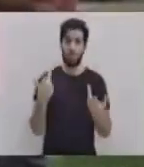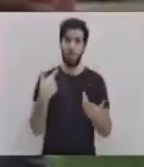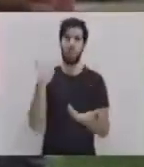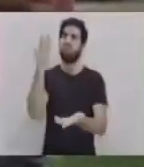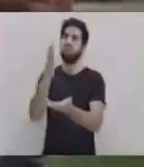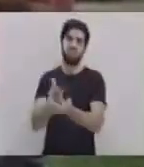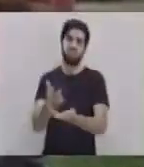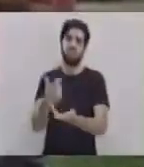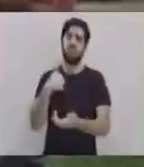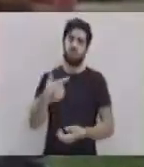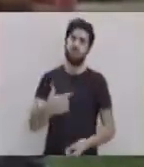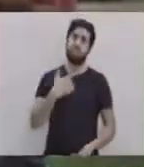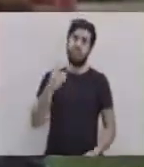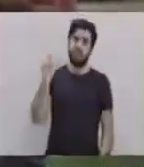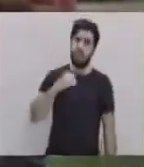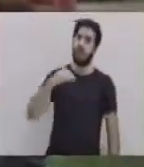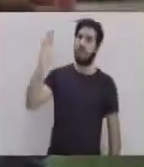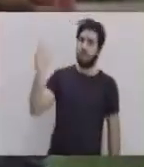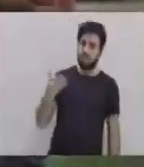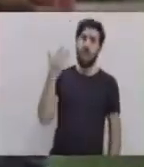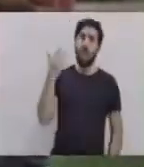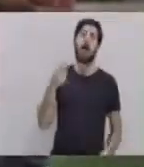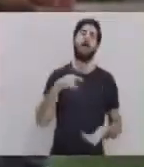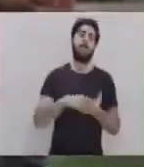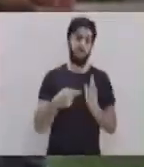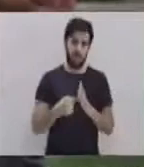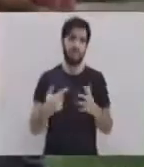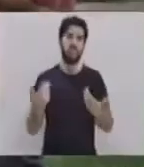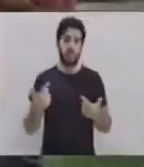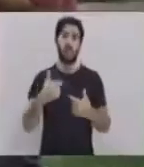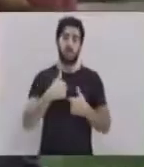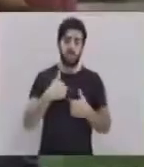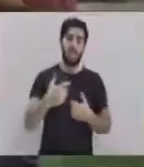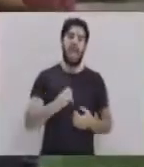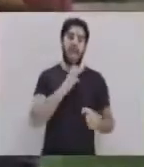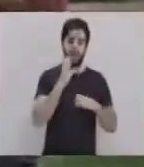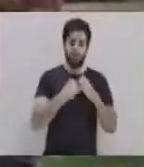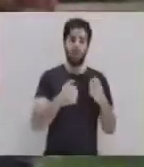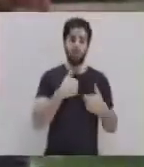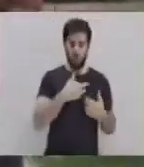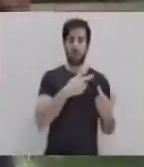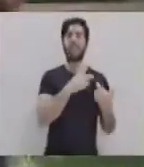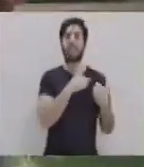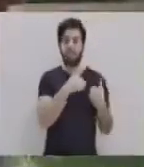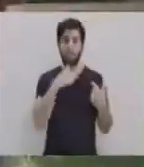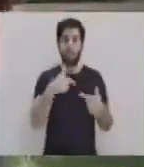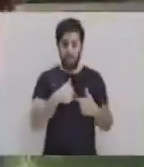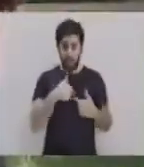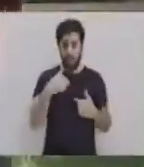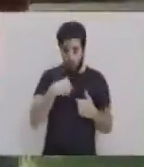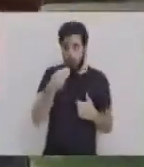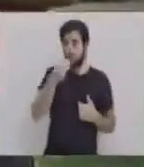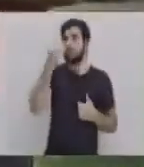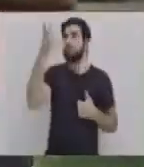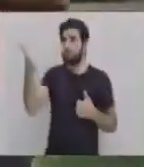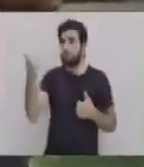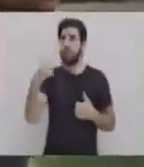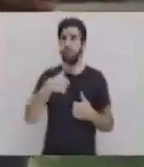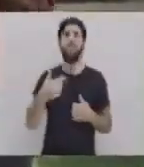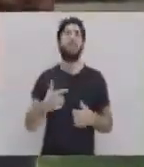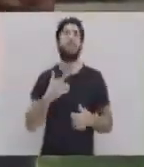pero no está culpando, sino que está dejando todo claro cuáles son las consecuencias y qué es lo que puede llegar a pasar. Sí, pues una comunicación